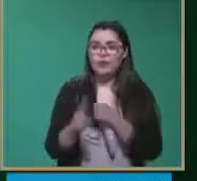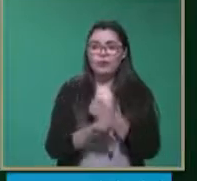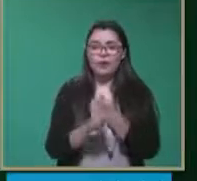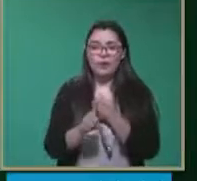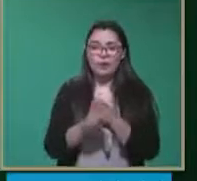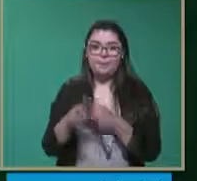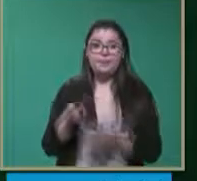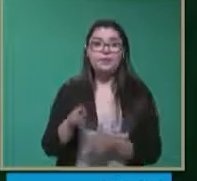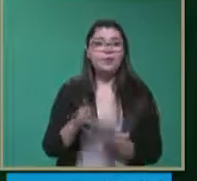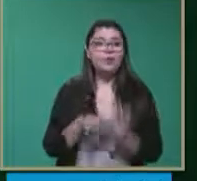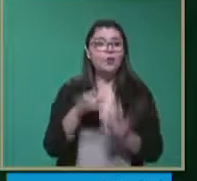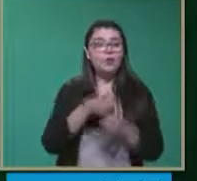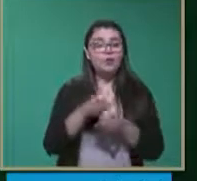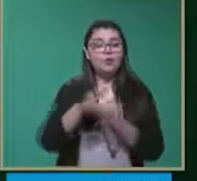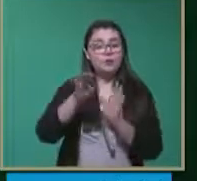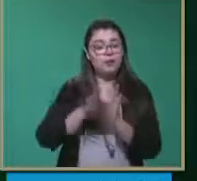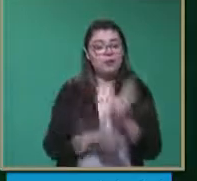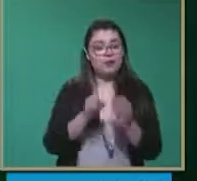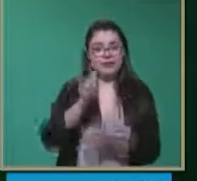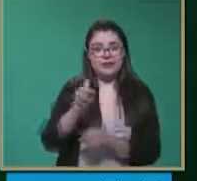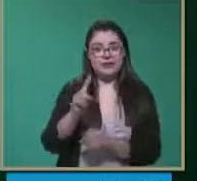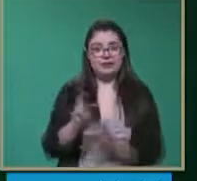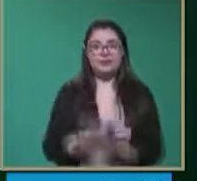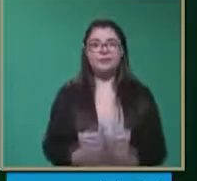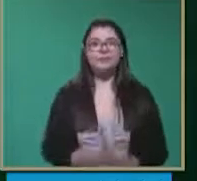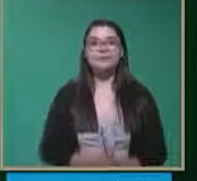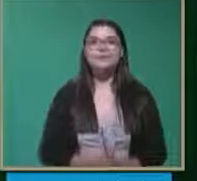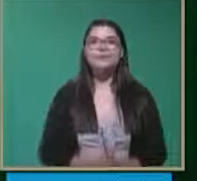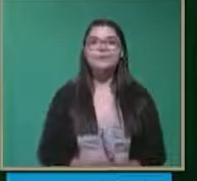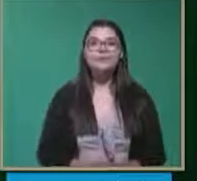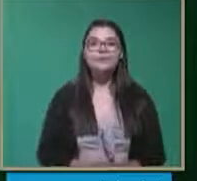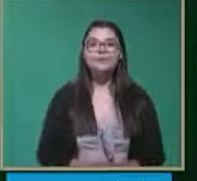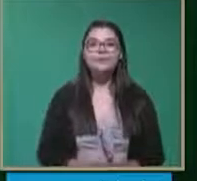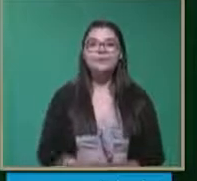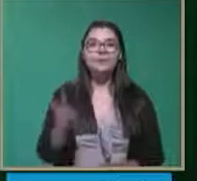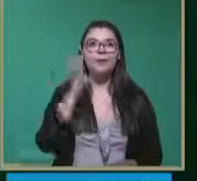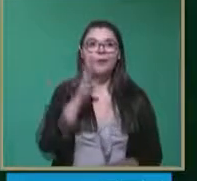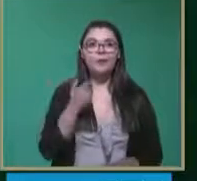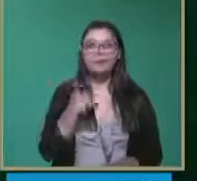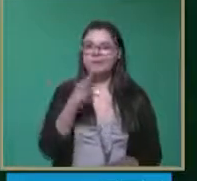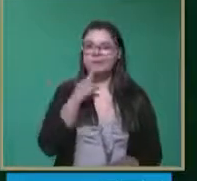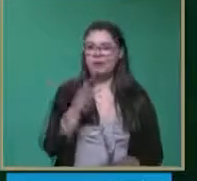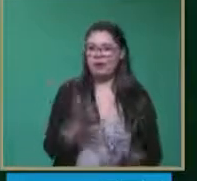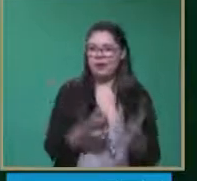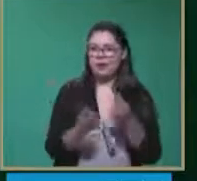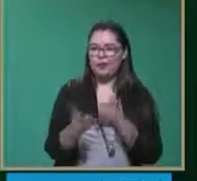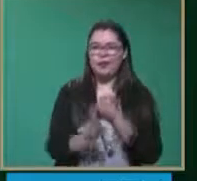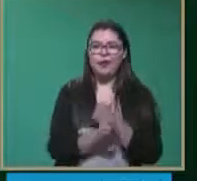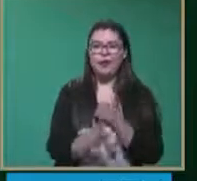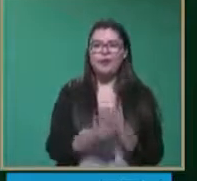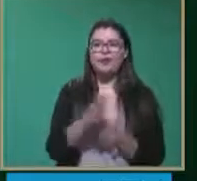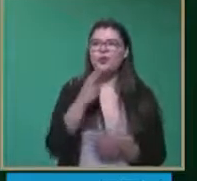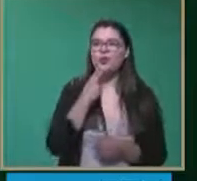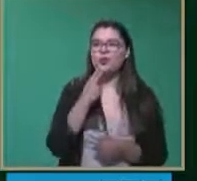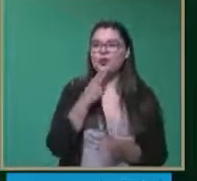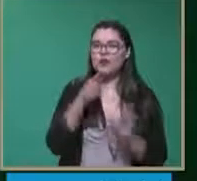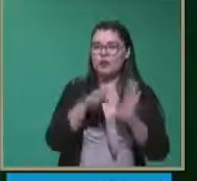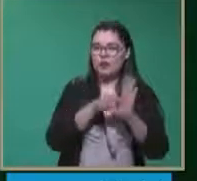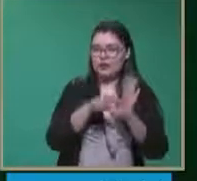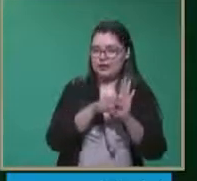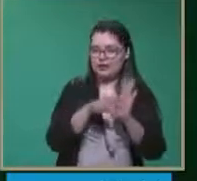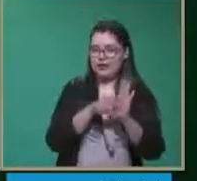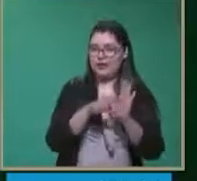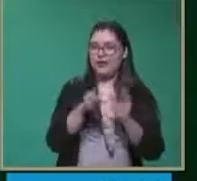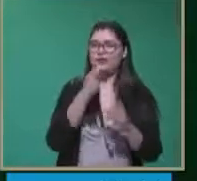100. Pero ¿cuál es el énfasis? El énfasis dice resuelve problemas que implican restar usando la recta